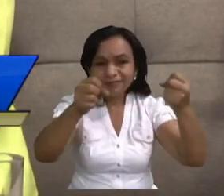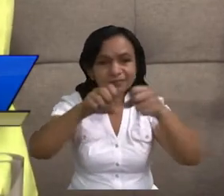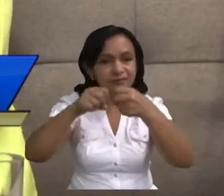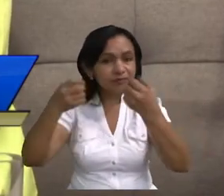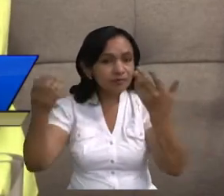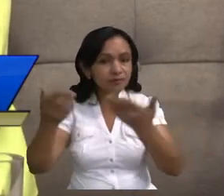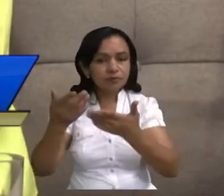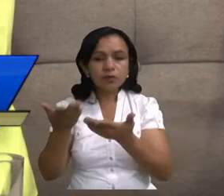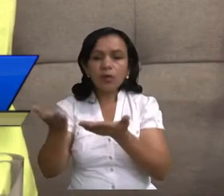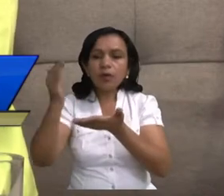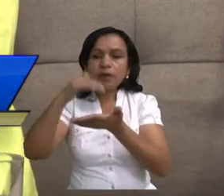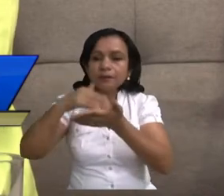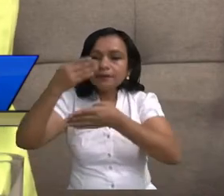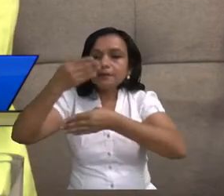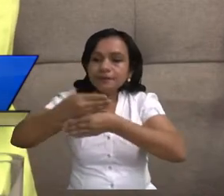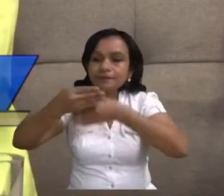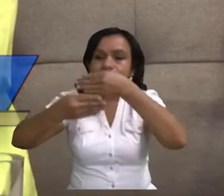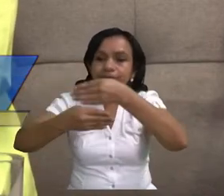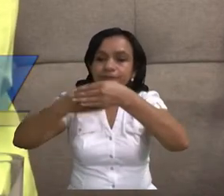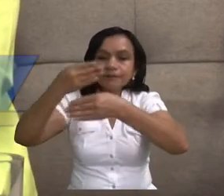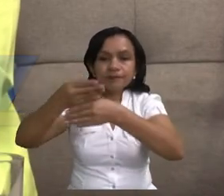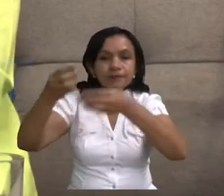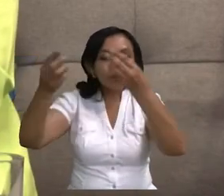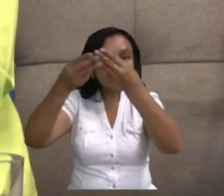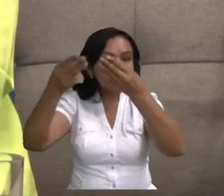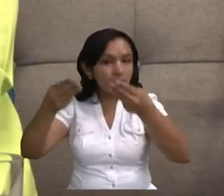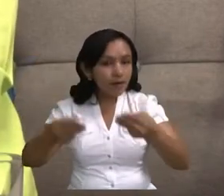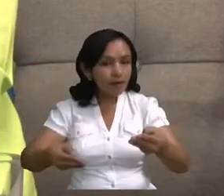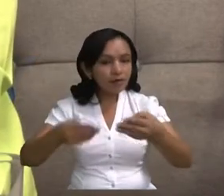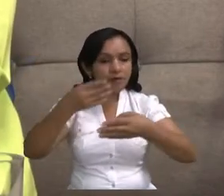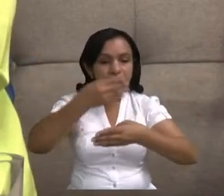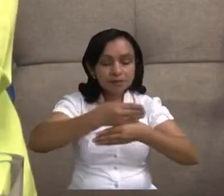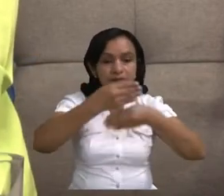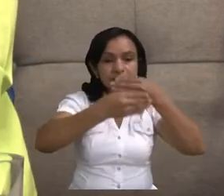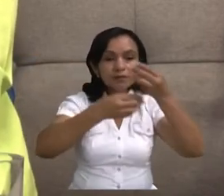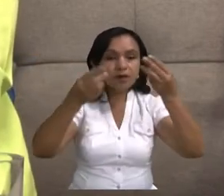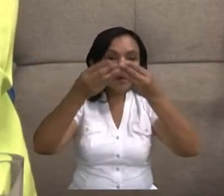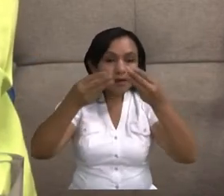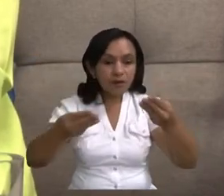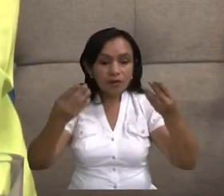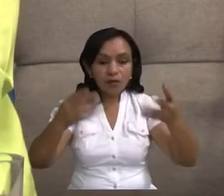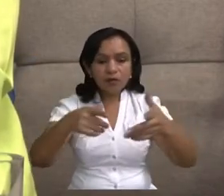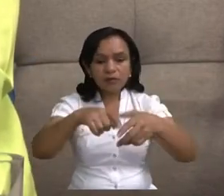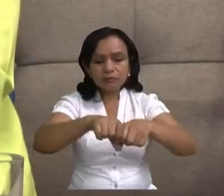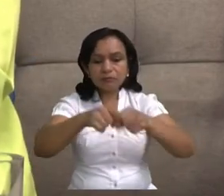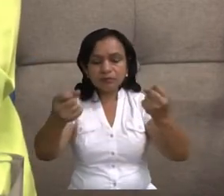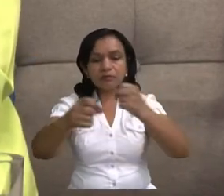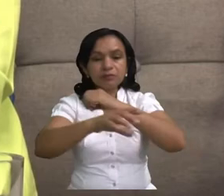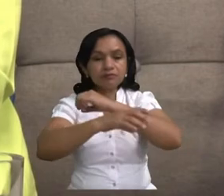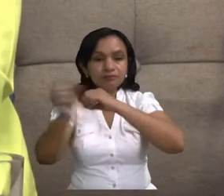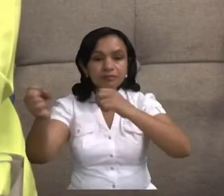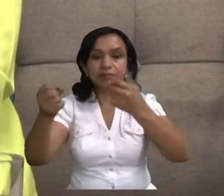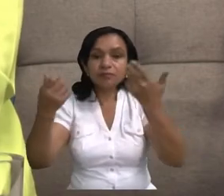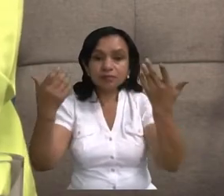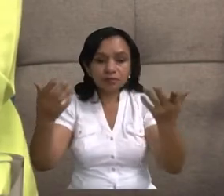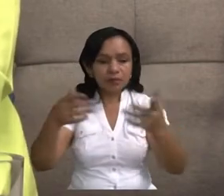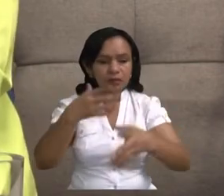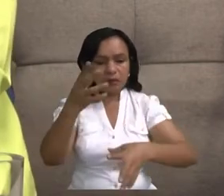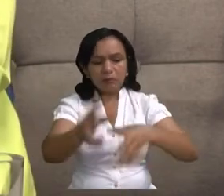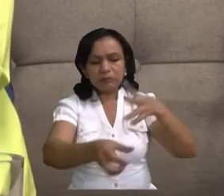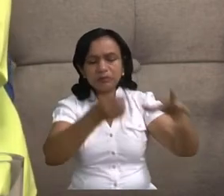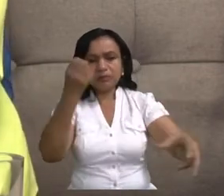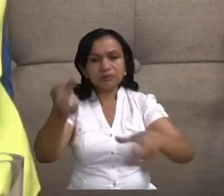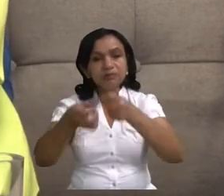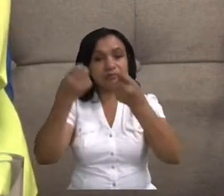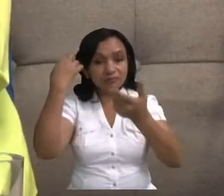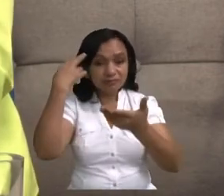vamos reponiendo, ¿verdad? Okay. Material o equipos también perdidos, que vandalizados, que eso